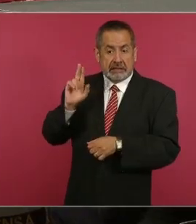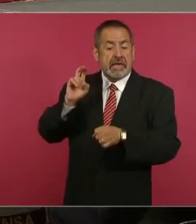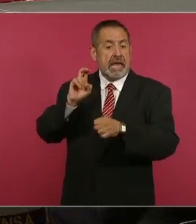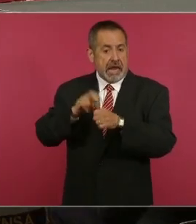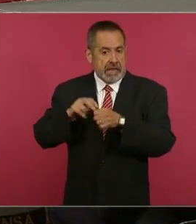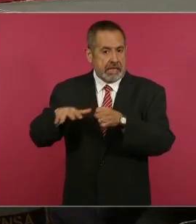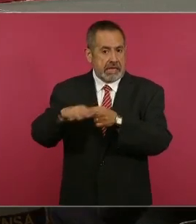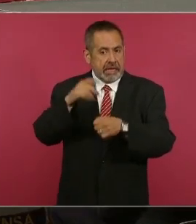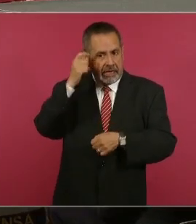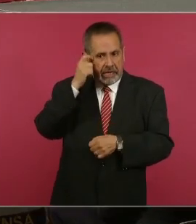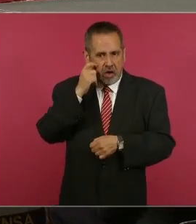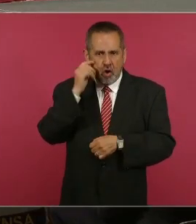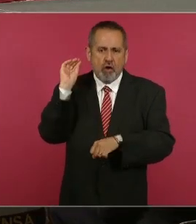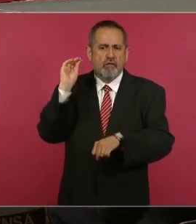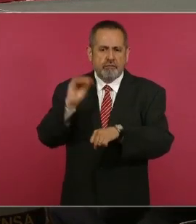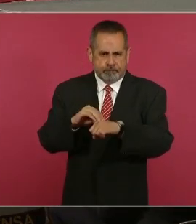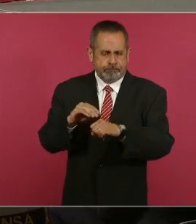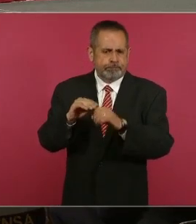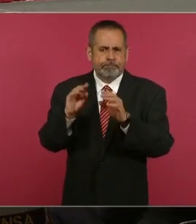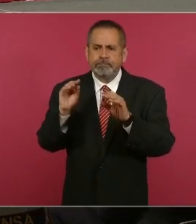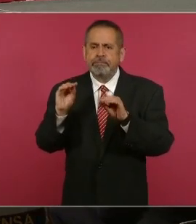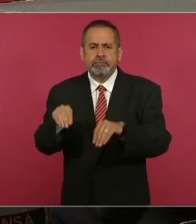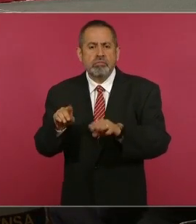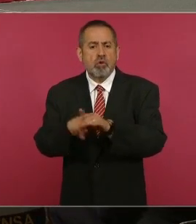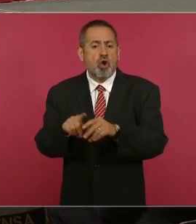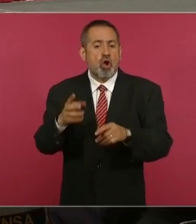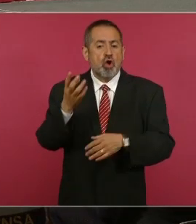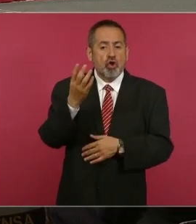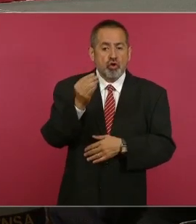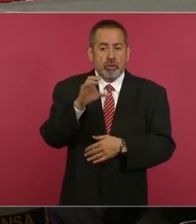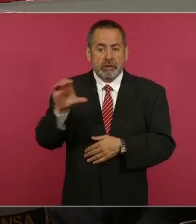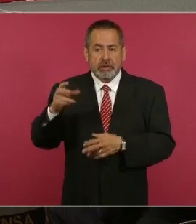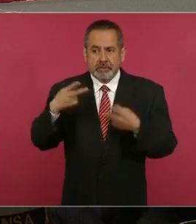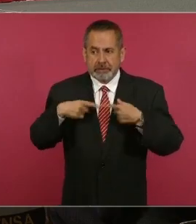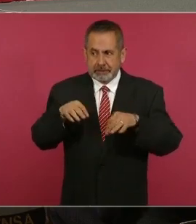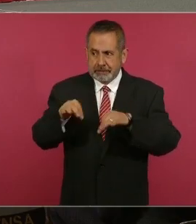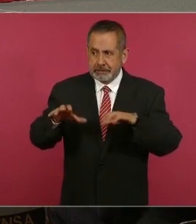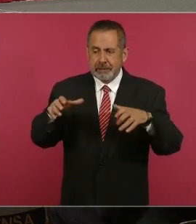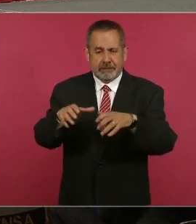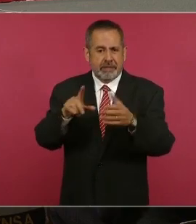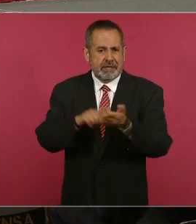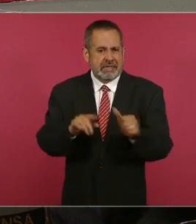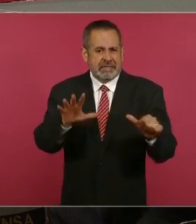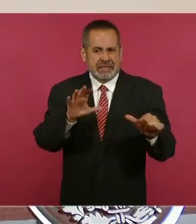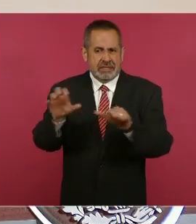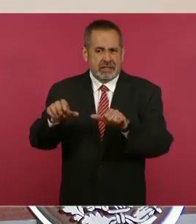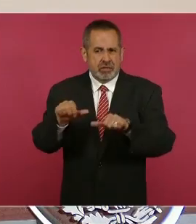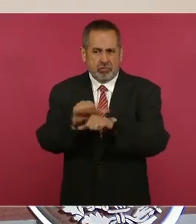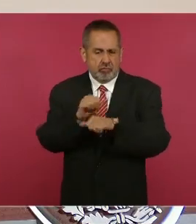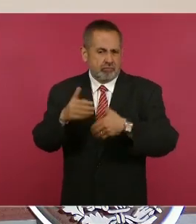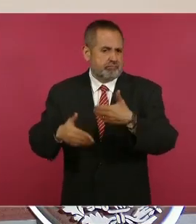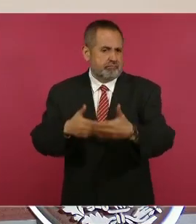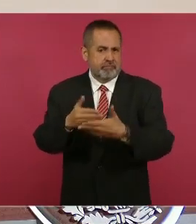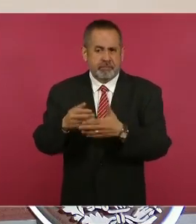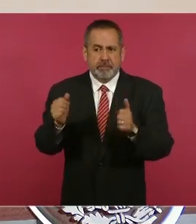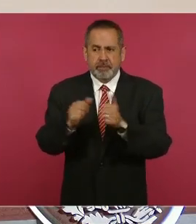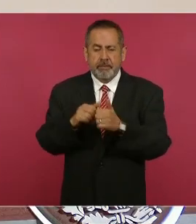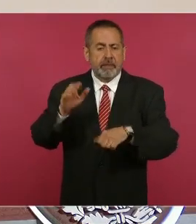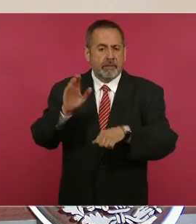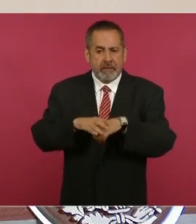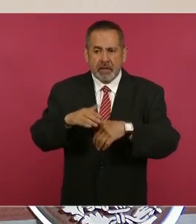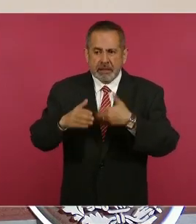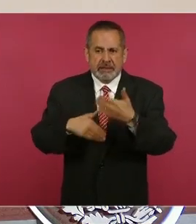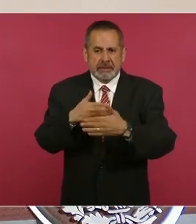Guerrero una brigada de más de 900 trabajadores, 600 vehículos y más de 200 equipos de